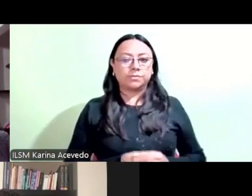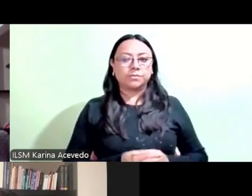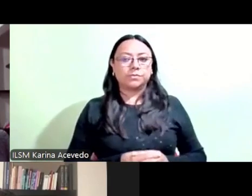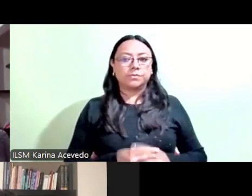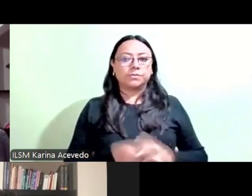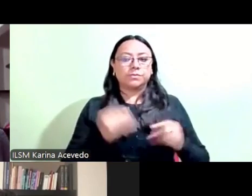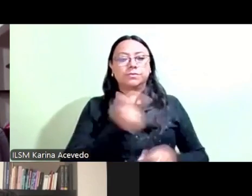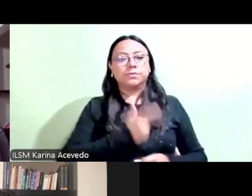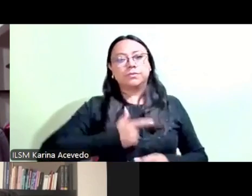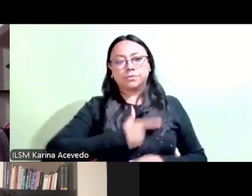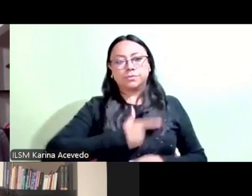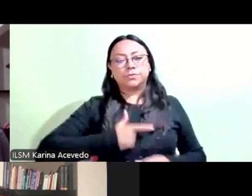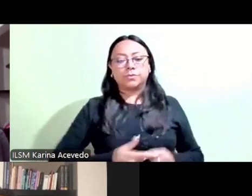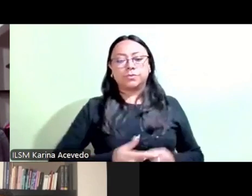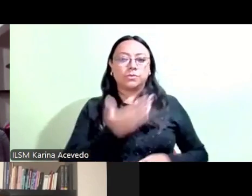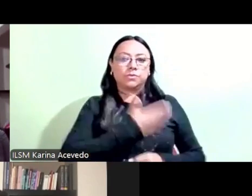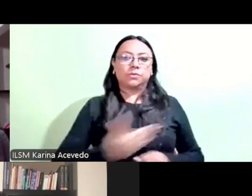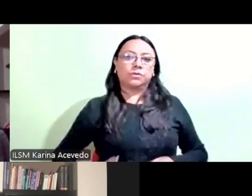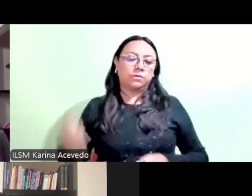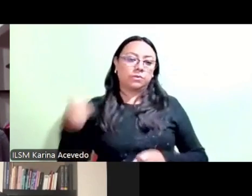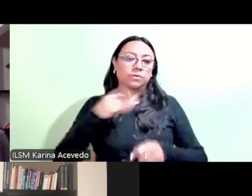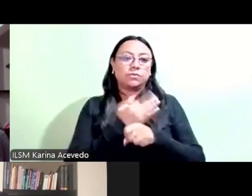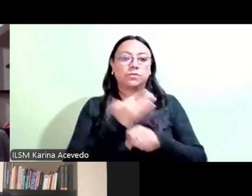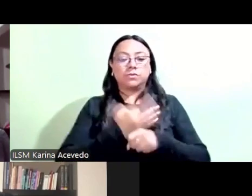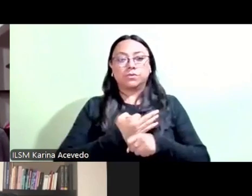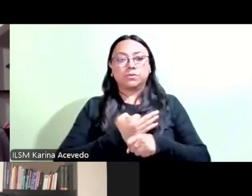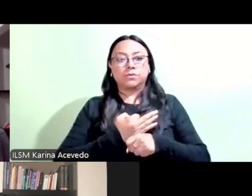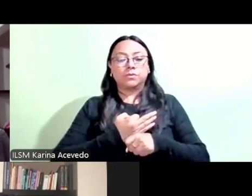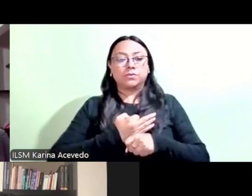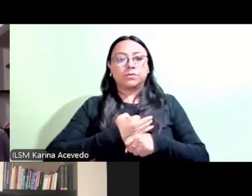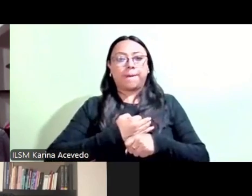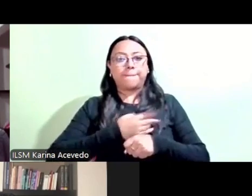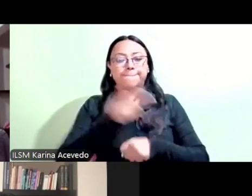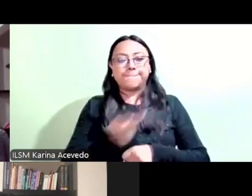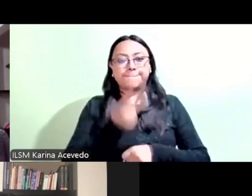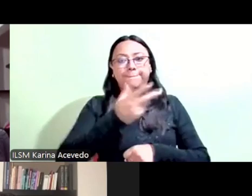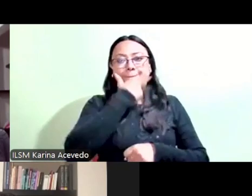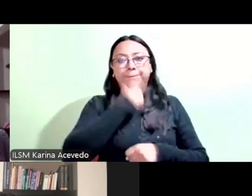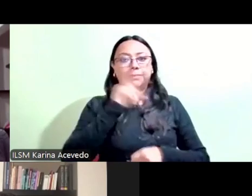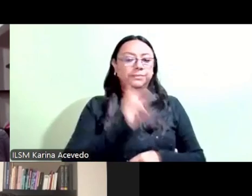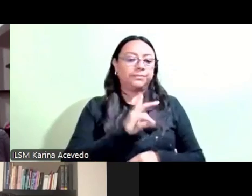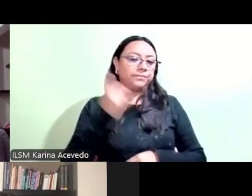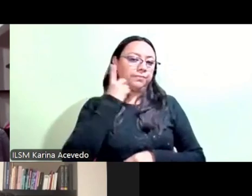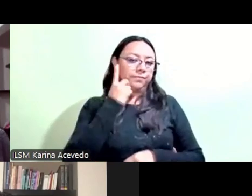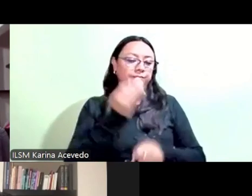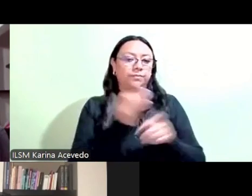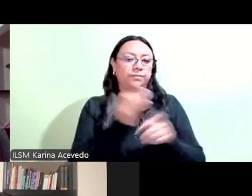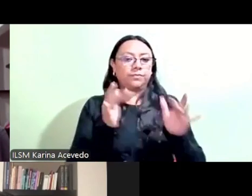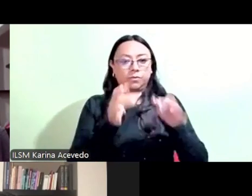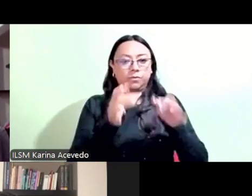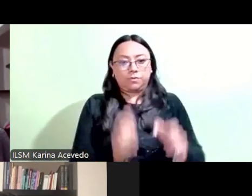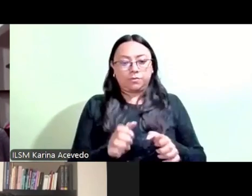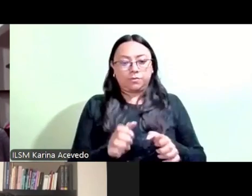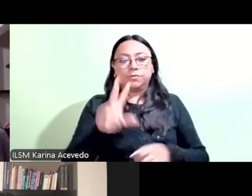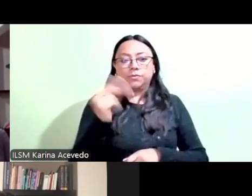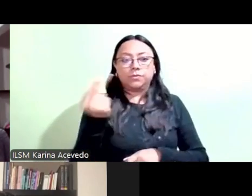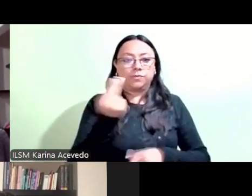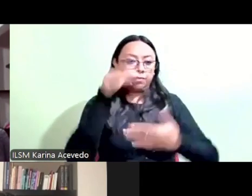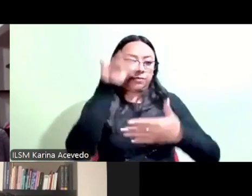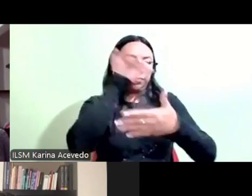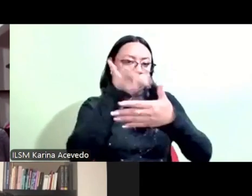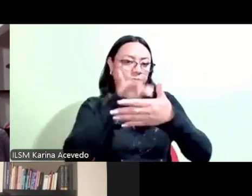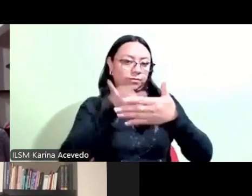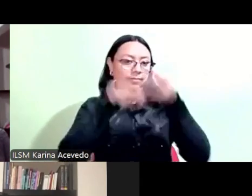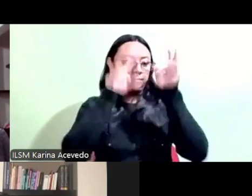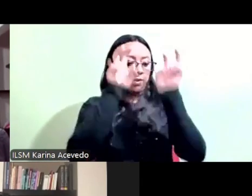diputado. Por instrucciones de la presidencia se consulta a las diputadas y a los diputados presentes si se dispensa la lectura del orden